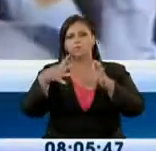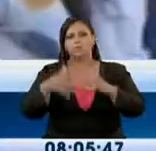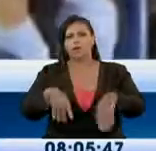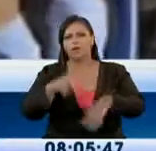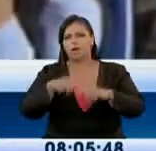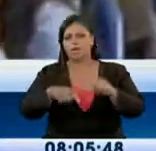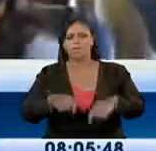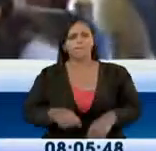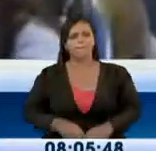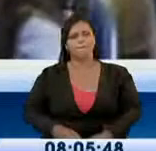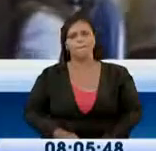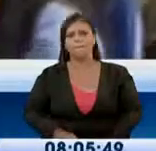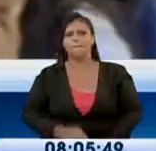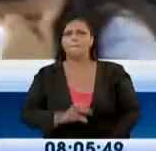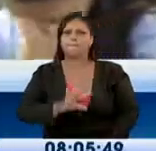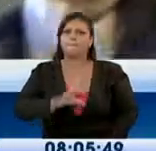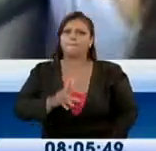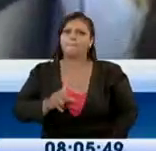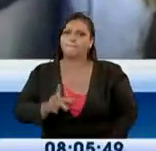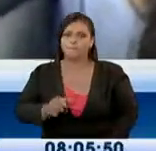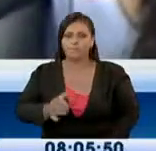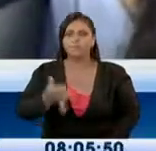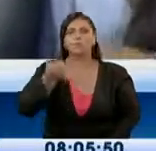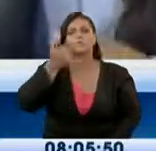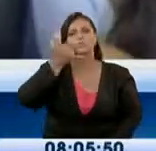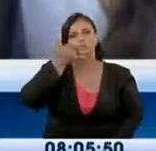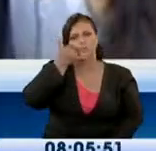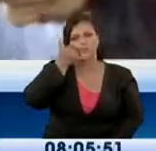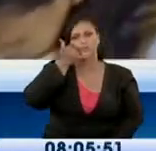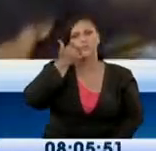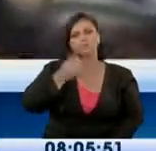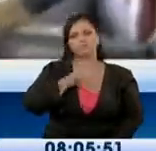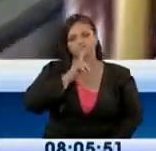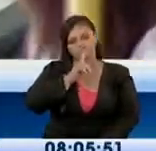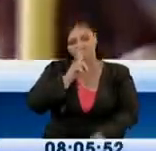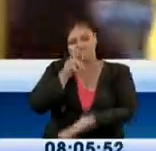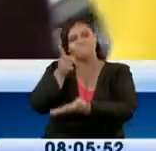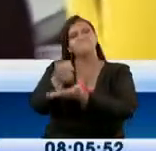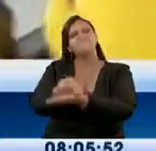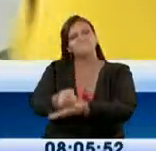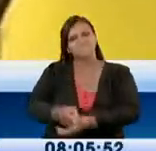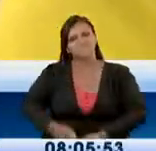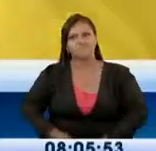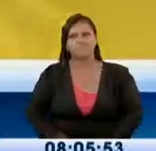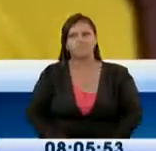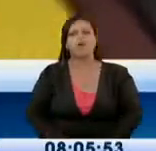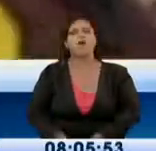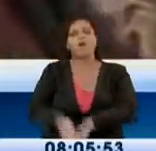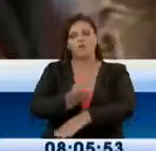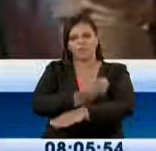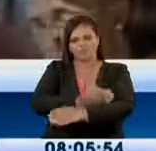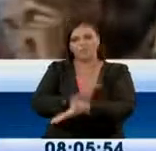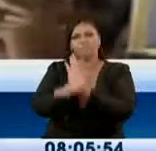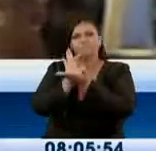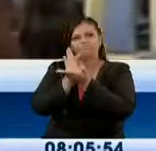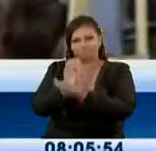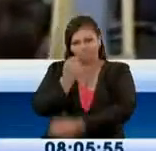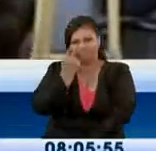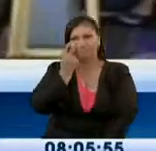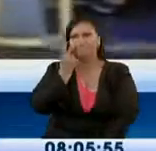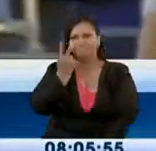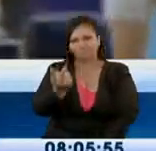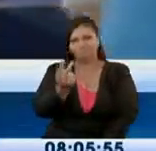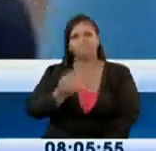personas, celulares. ¿Roban? Sí, lamentablemente esa es la verdad. Sucede. ¿Usted ha sido testigo? ¿Usted ha visto? Claro, la mayoría de los días aquí a